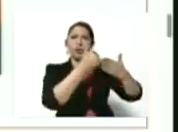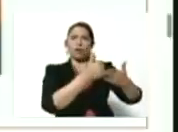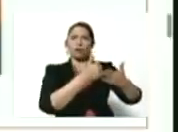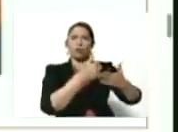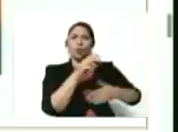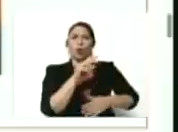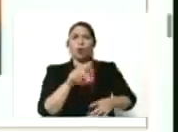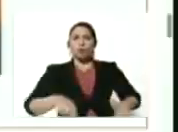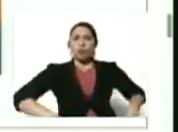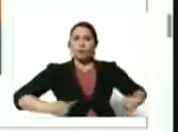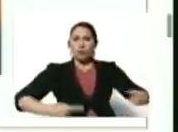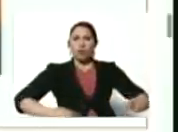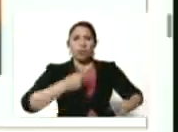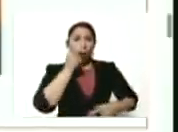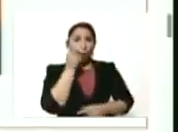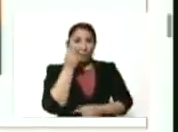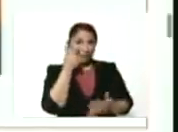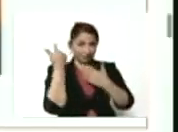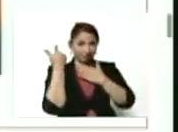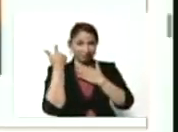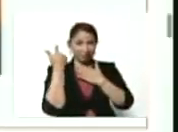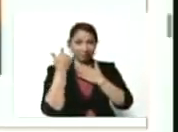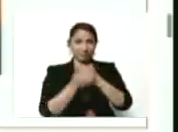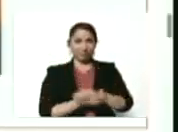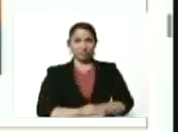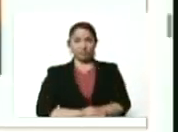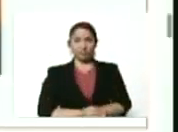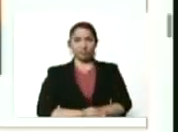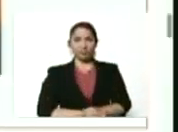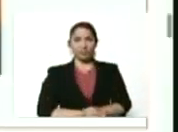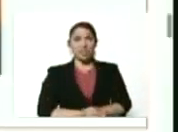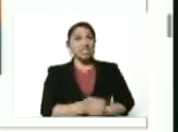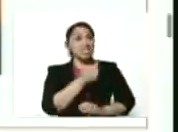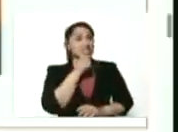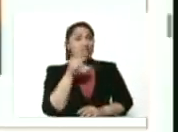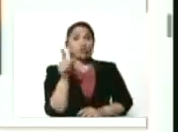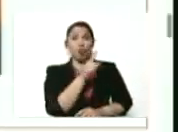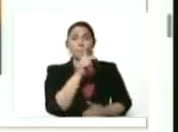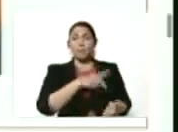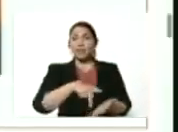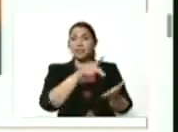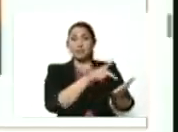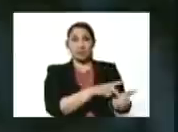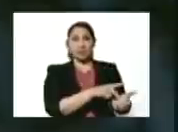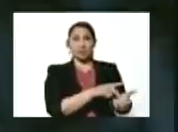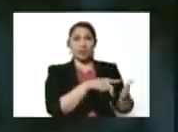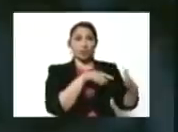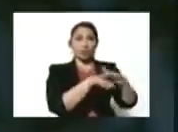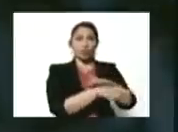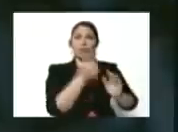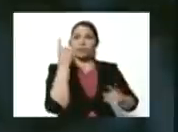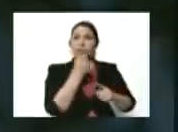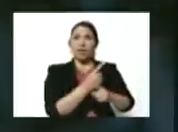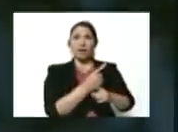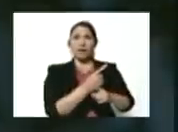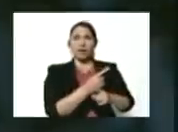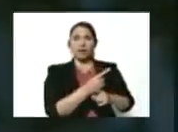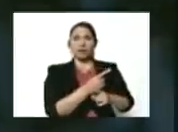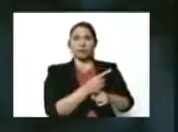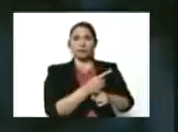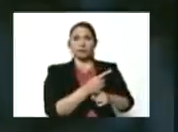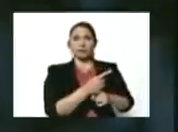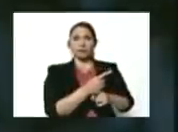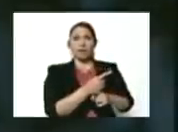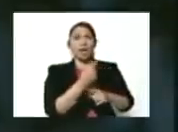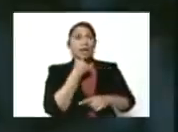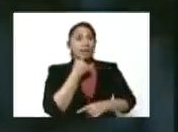Rueda. ¿Qué hace Doble Rueda? Leopoldo López da la orden de que quien no participe en la incursión debe ser ajusticiado. Y hay un primer teniente, lo dice